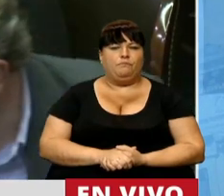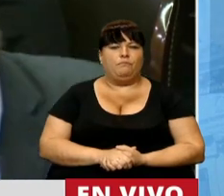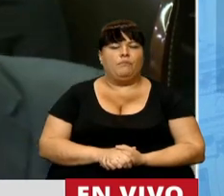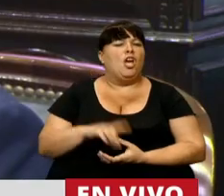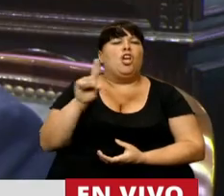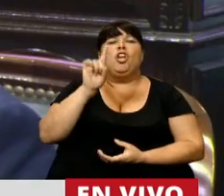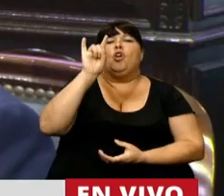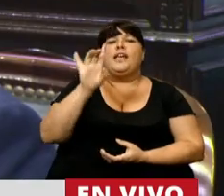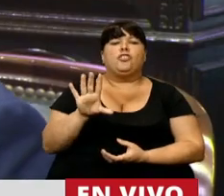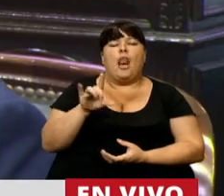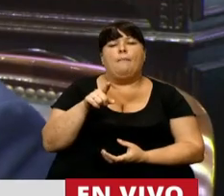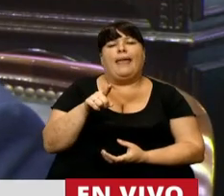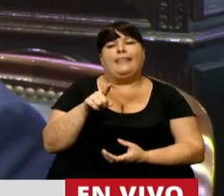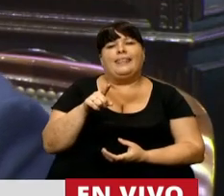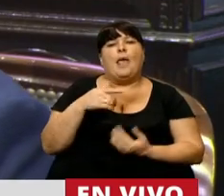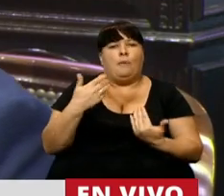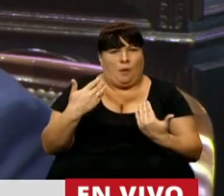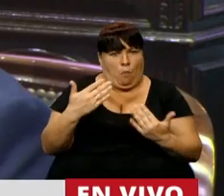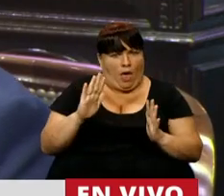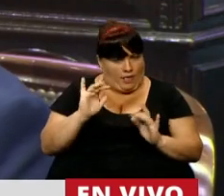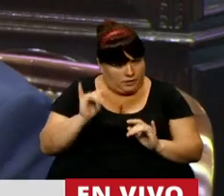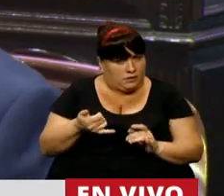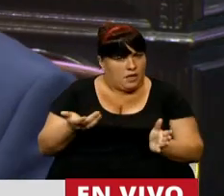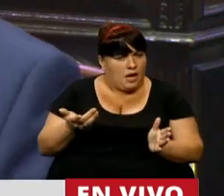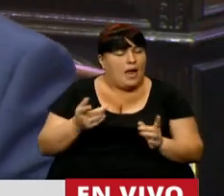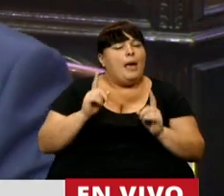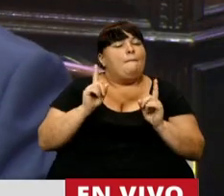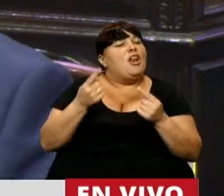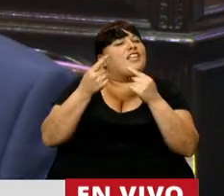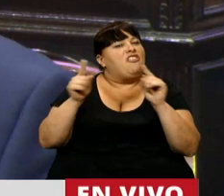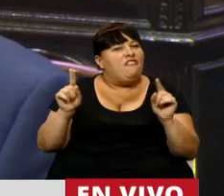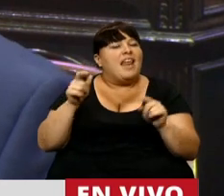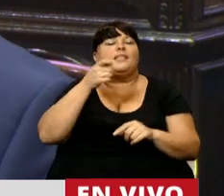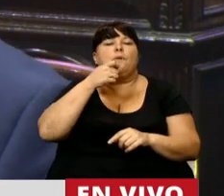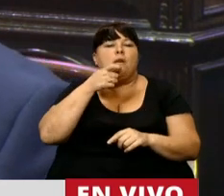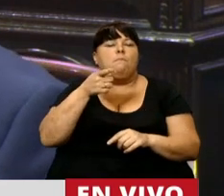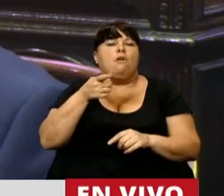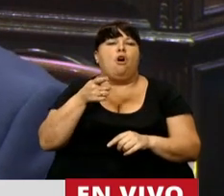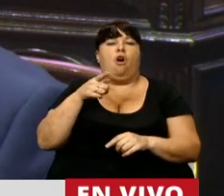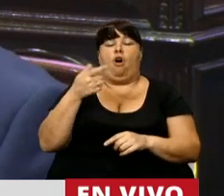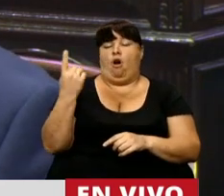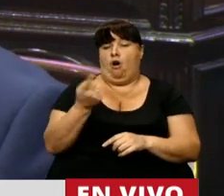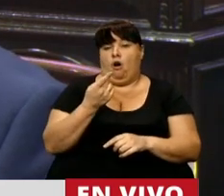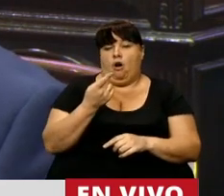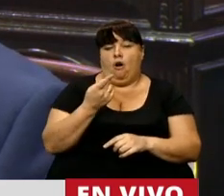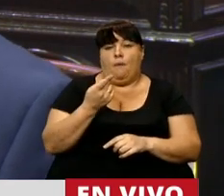Y no solo que se puede hacer, sino que a diferencia de lo